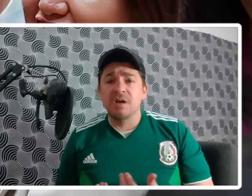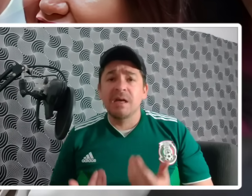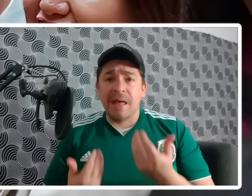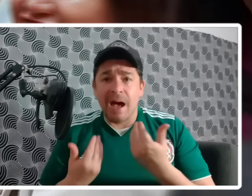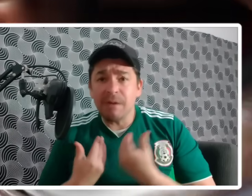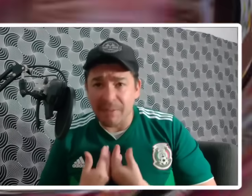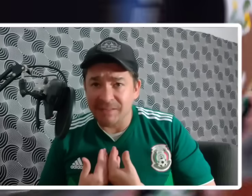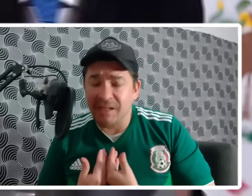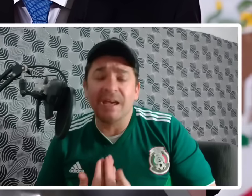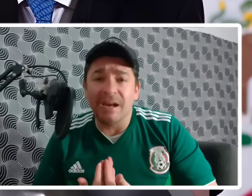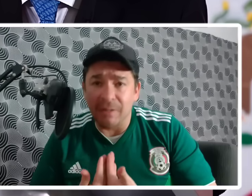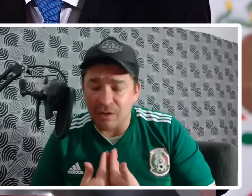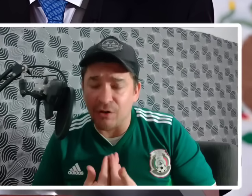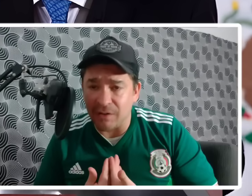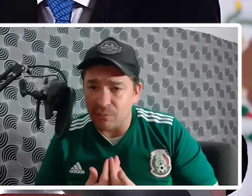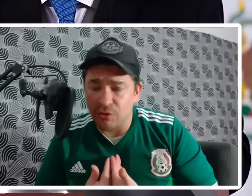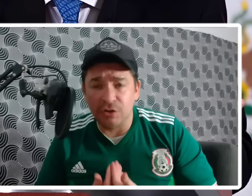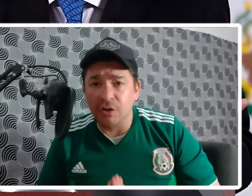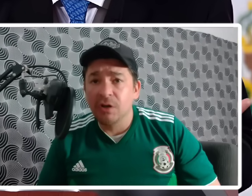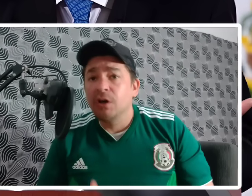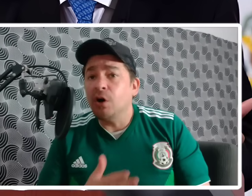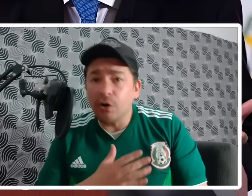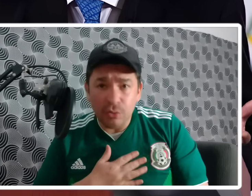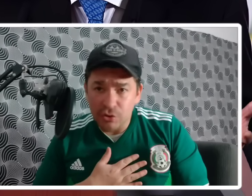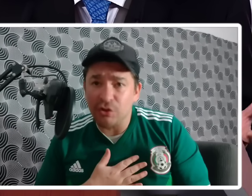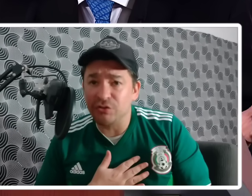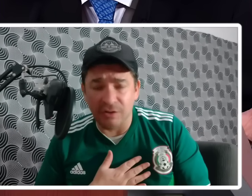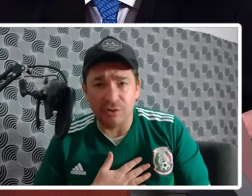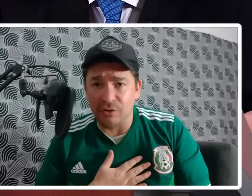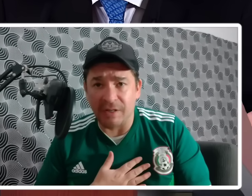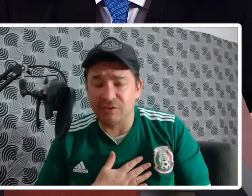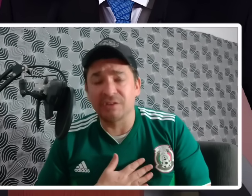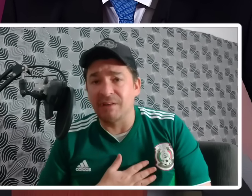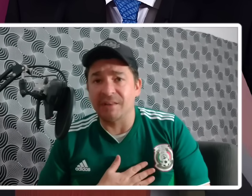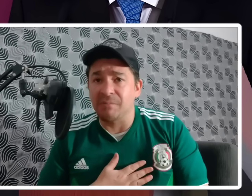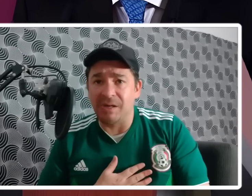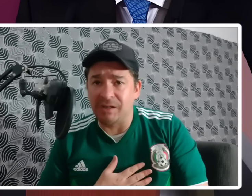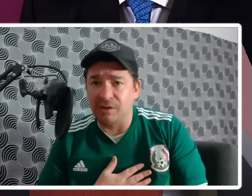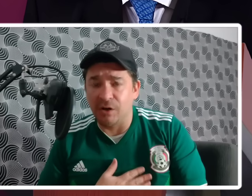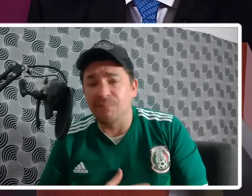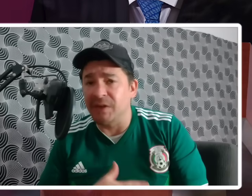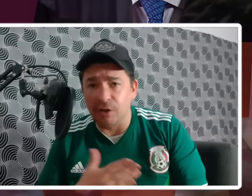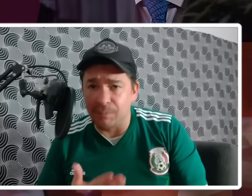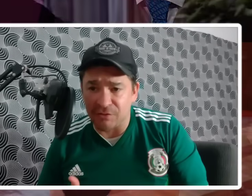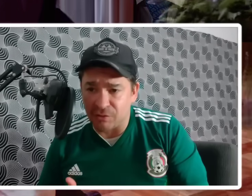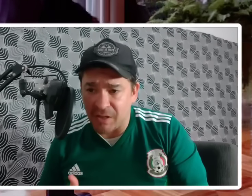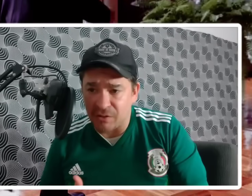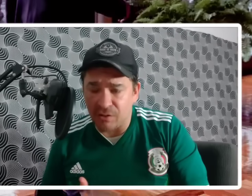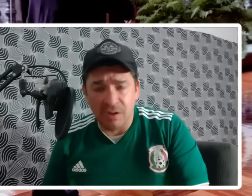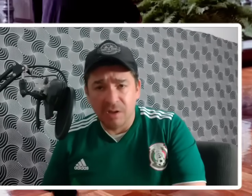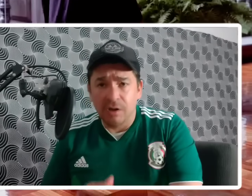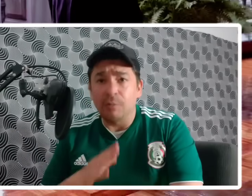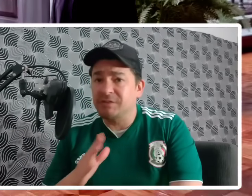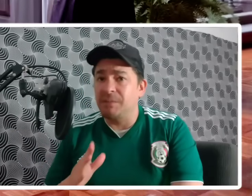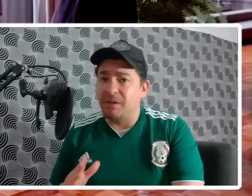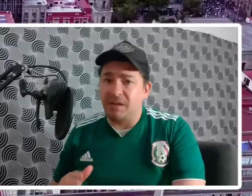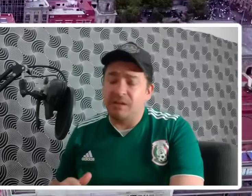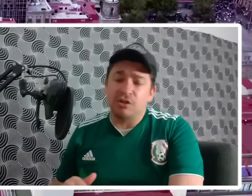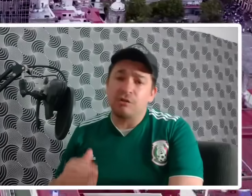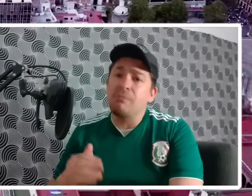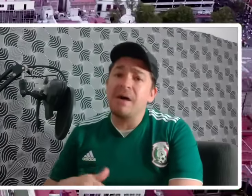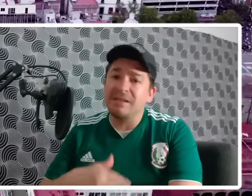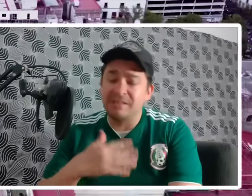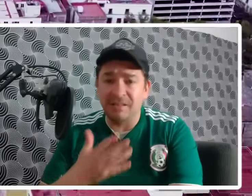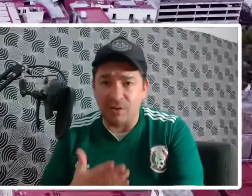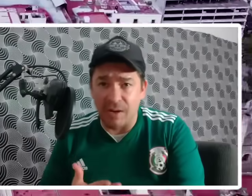eso mismo, a mi parecer, el mejor del mundo, orgulloso de todo corazón de hablar de México, de López Obrador. Como siempre